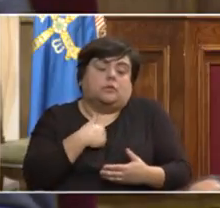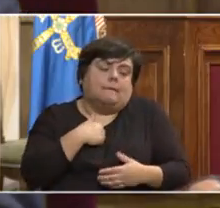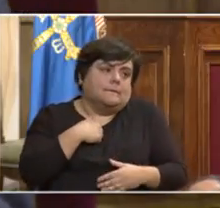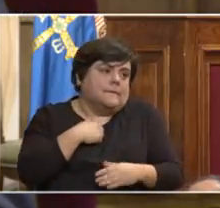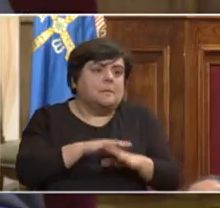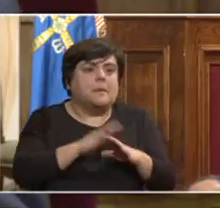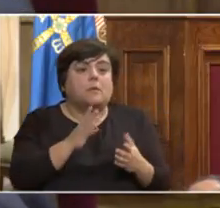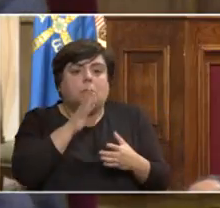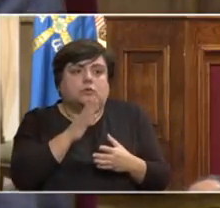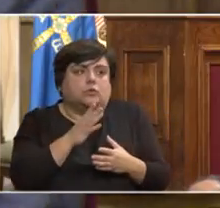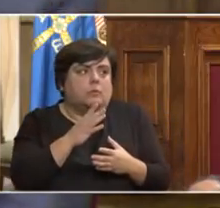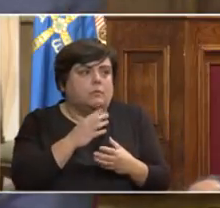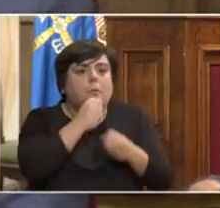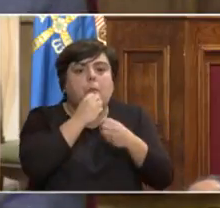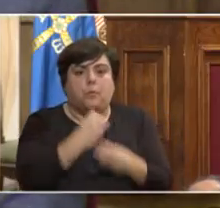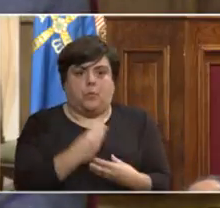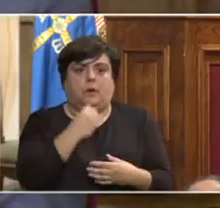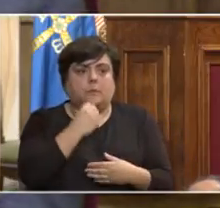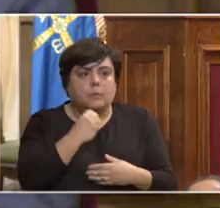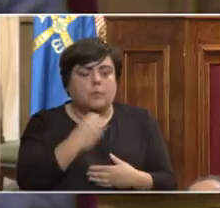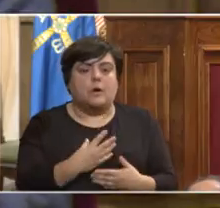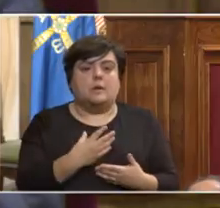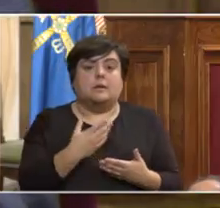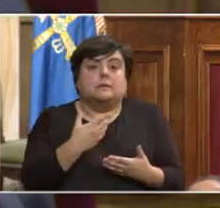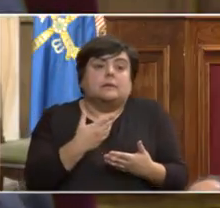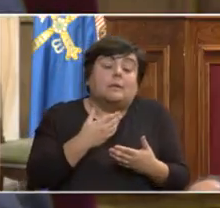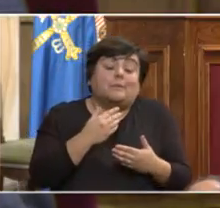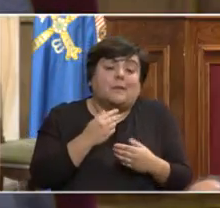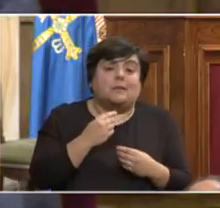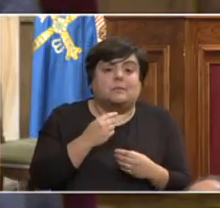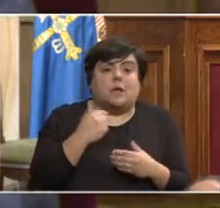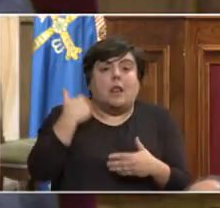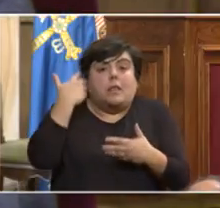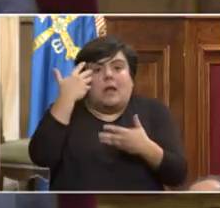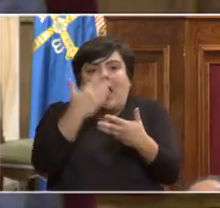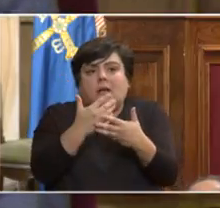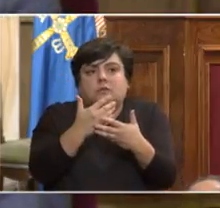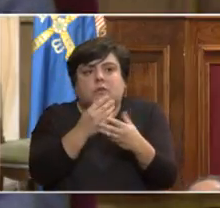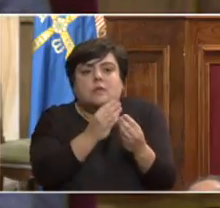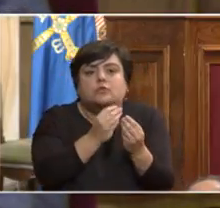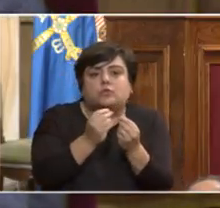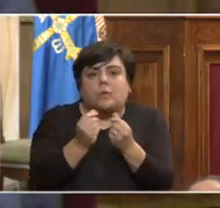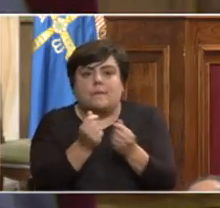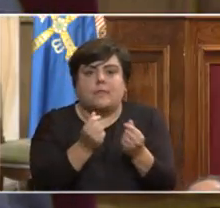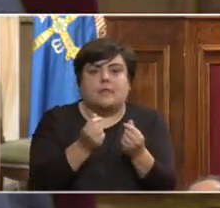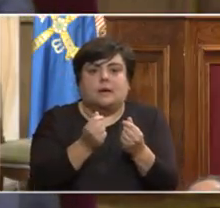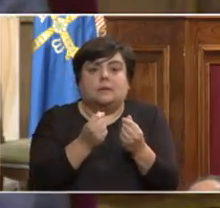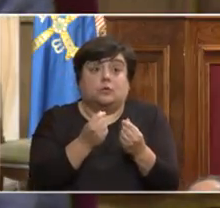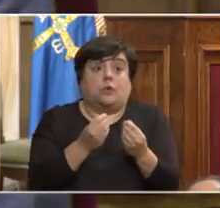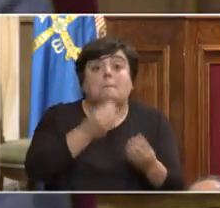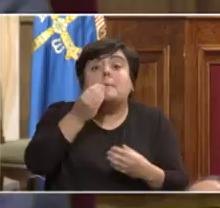son obras muy sólidas y que han sido pulidas a lo largo de muchos años y muy aprendidas y muy